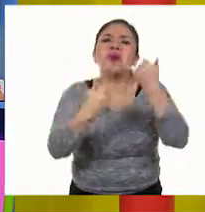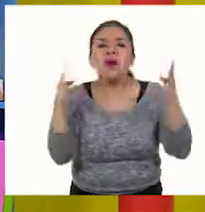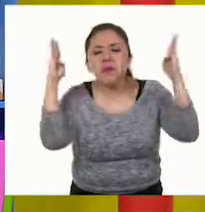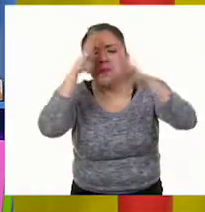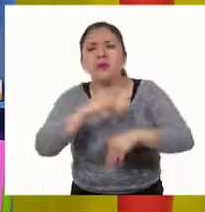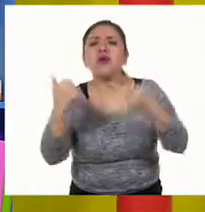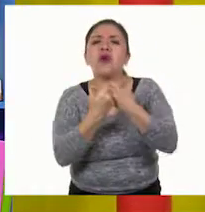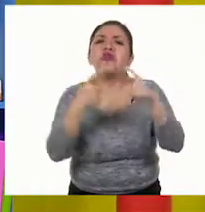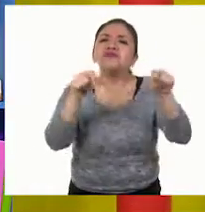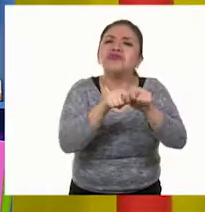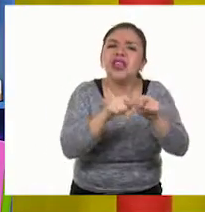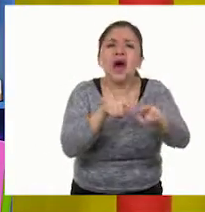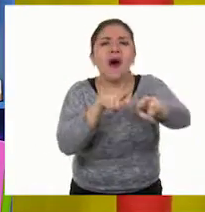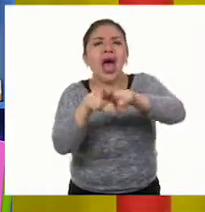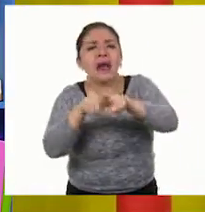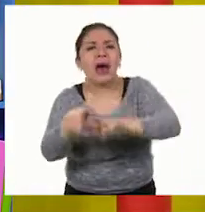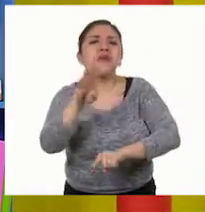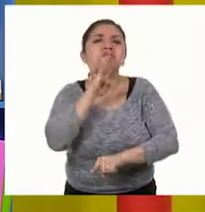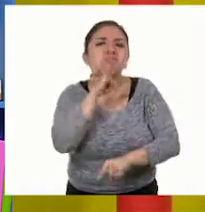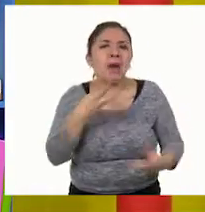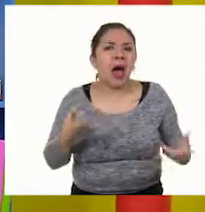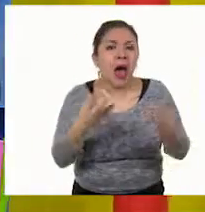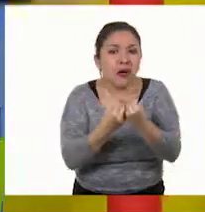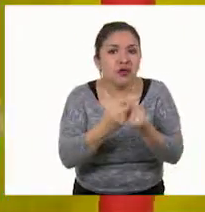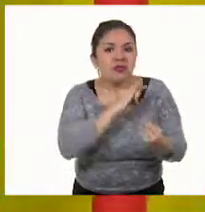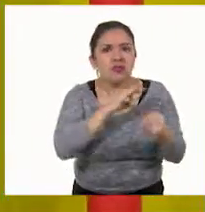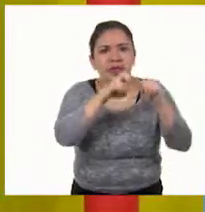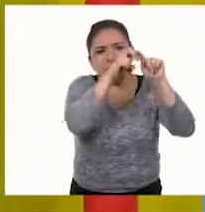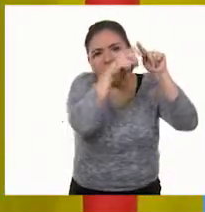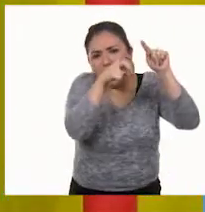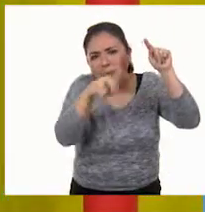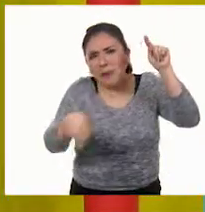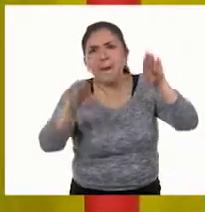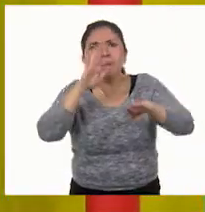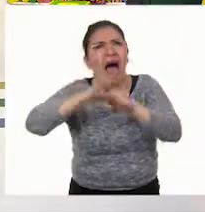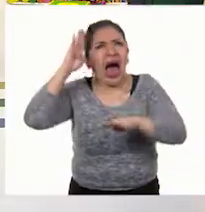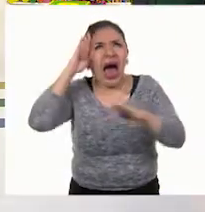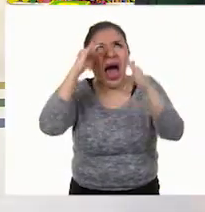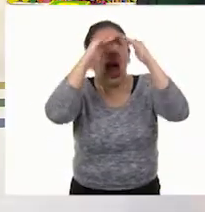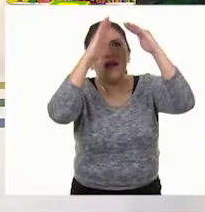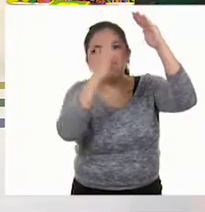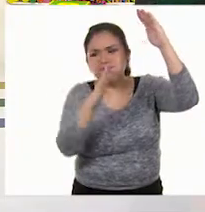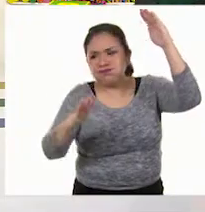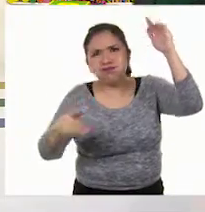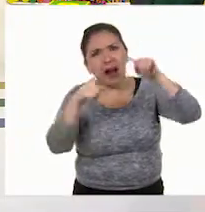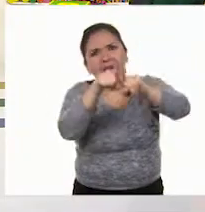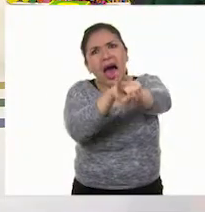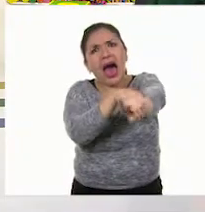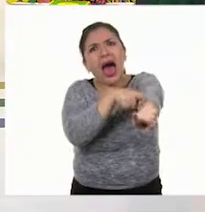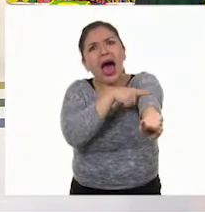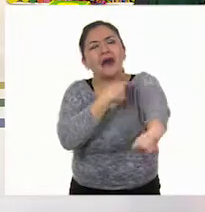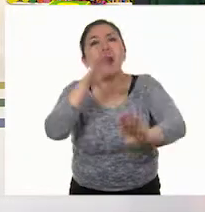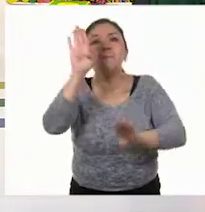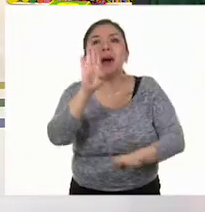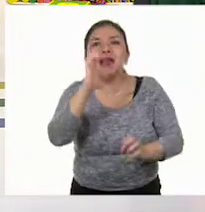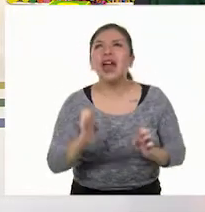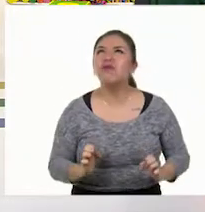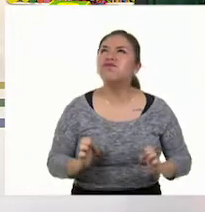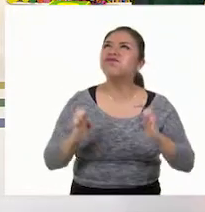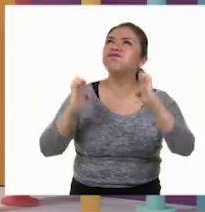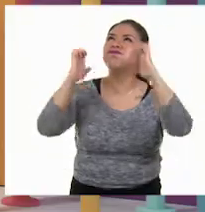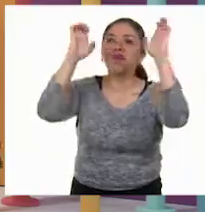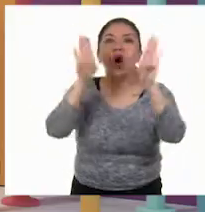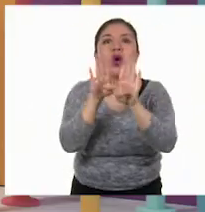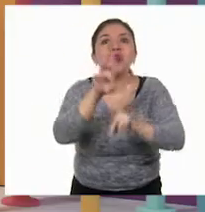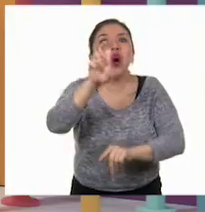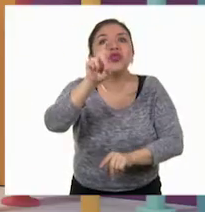tíos, con su mamá. Y pueden hacer escaleras súper grandes. Escaleras súper grandes, como si fuera un edificio como de